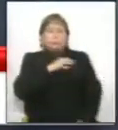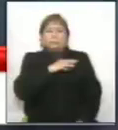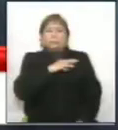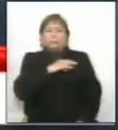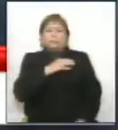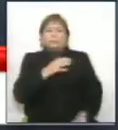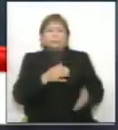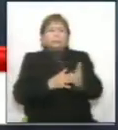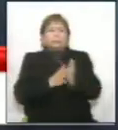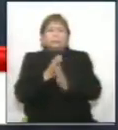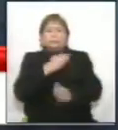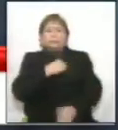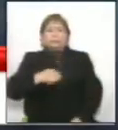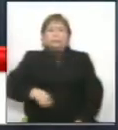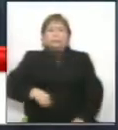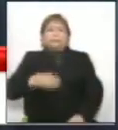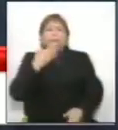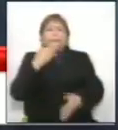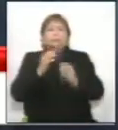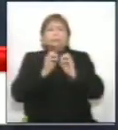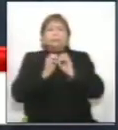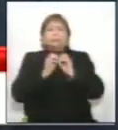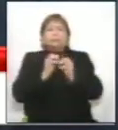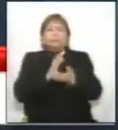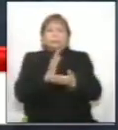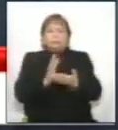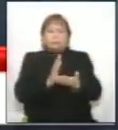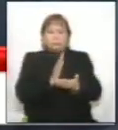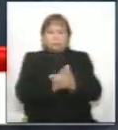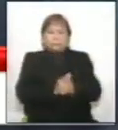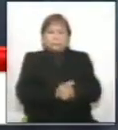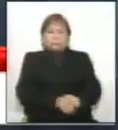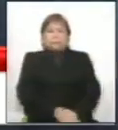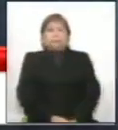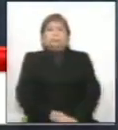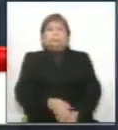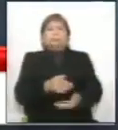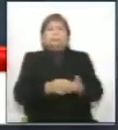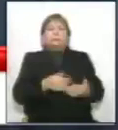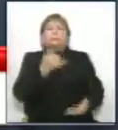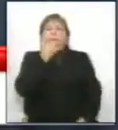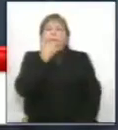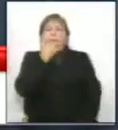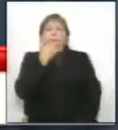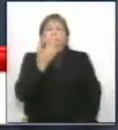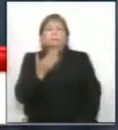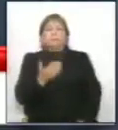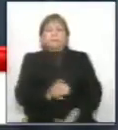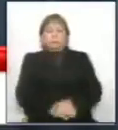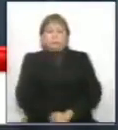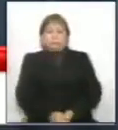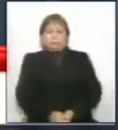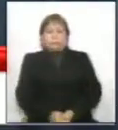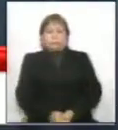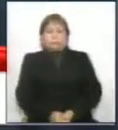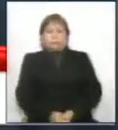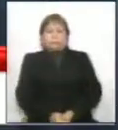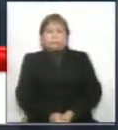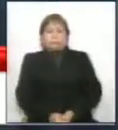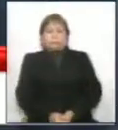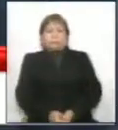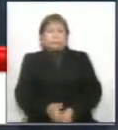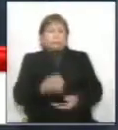el Ejecutivo tiene que ser quien le resuelve el problema. ¿Qué es lo que pasa? Para los